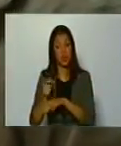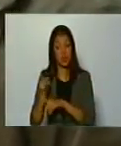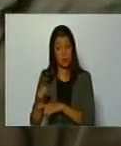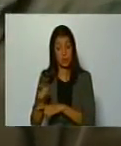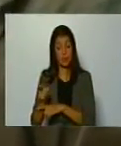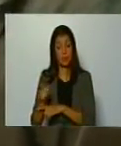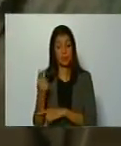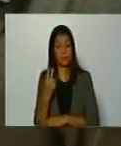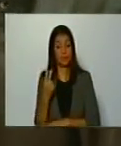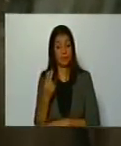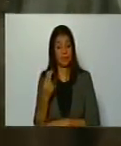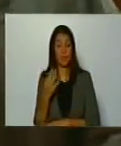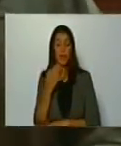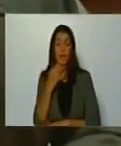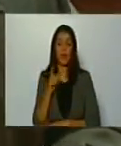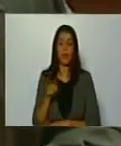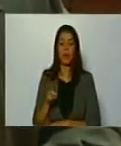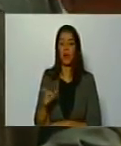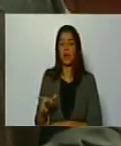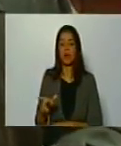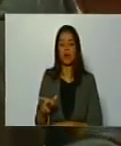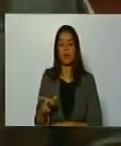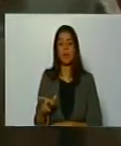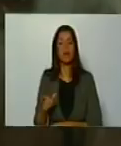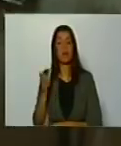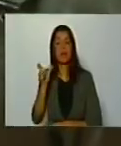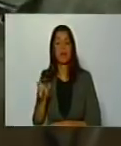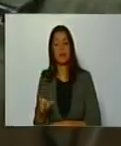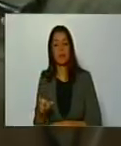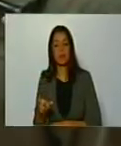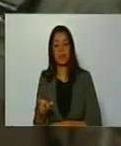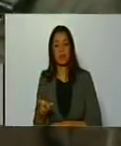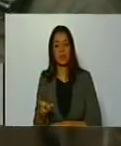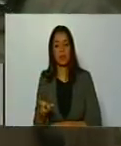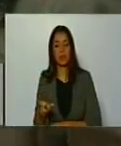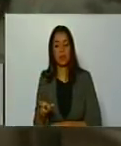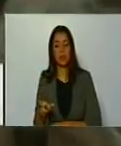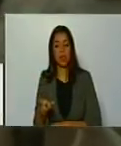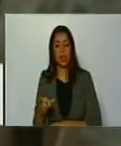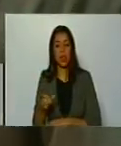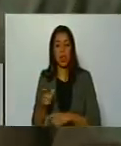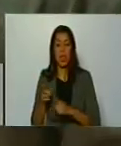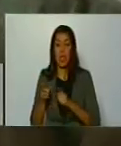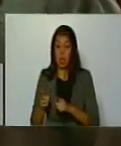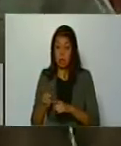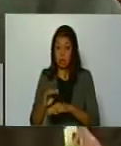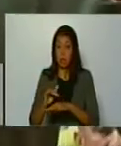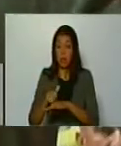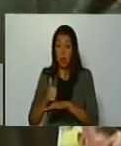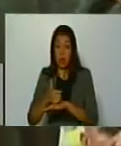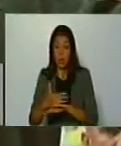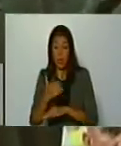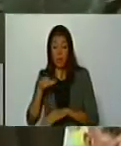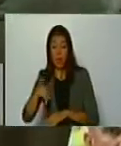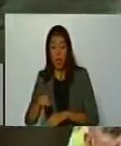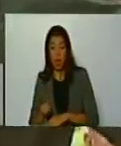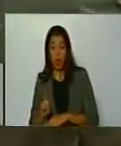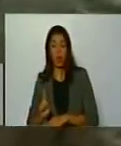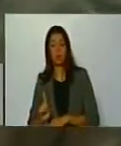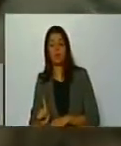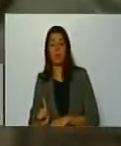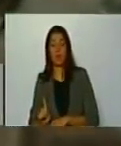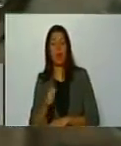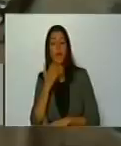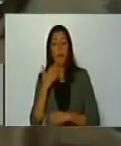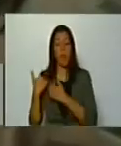distintas. Si él fuese una persona responsable, que no lo es, estaría aquí hoy. Hoy lo